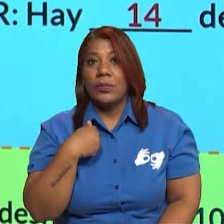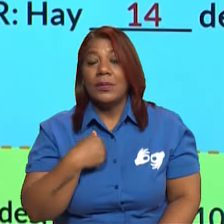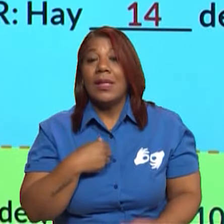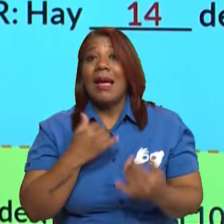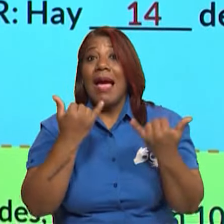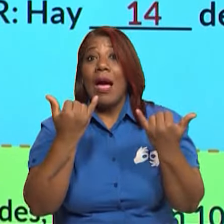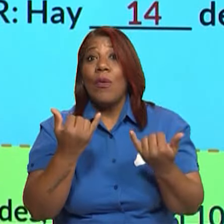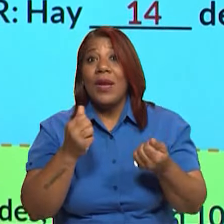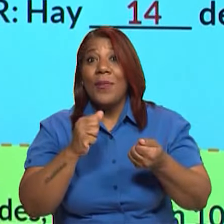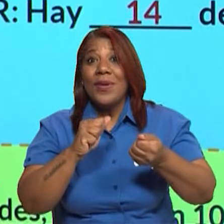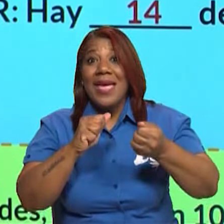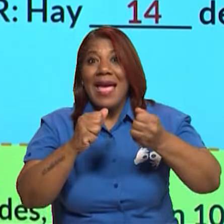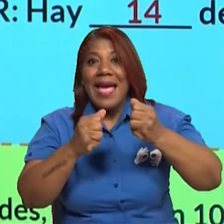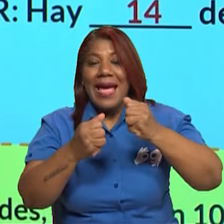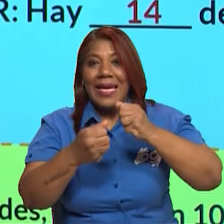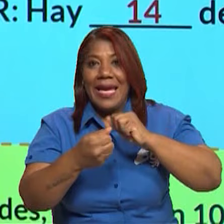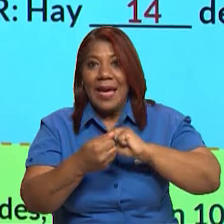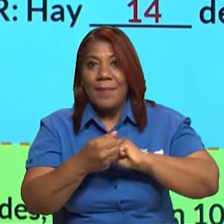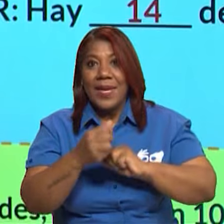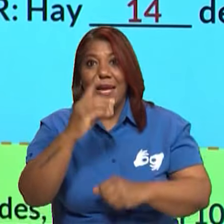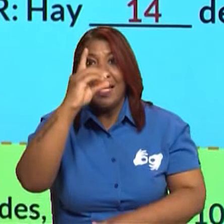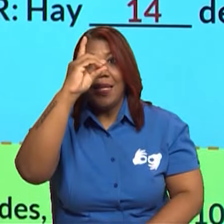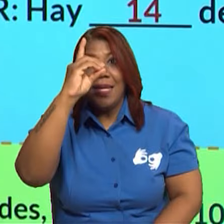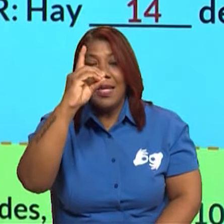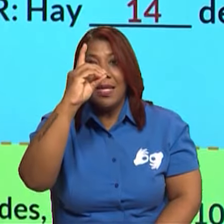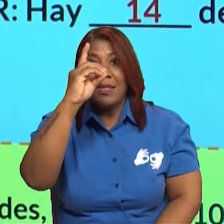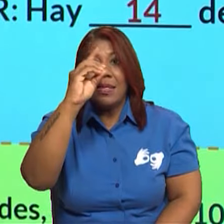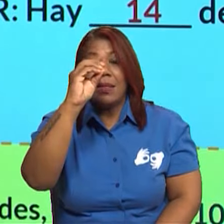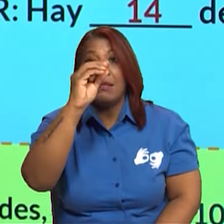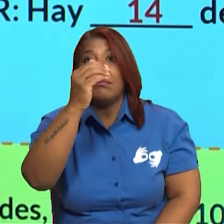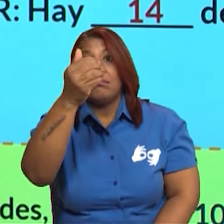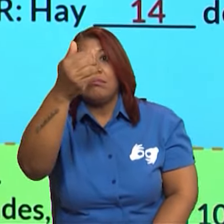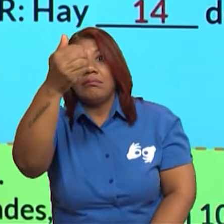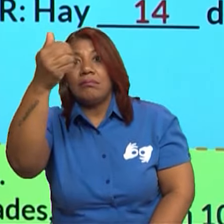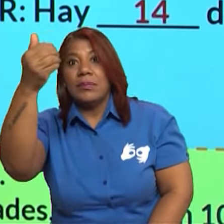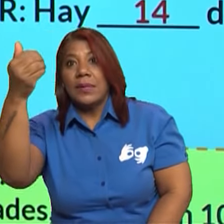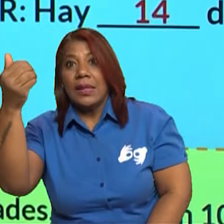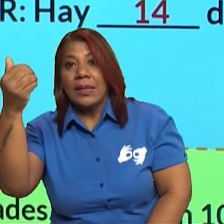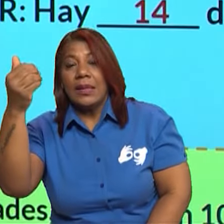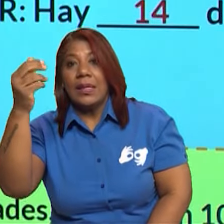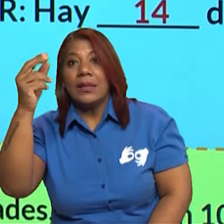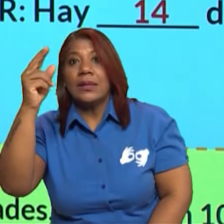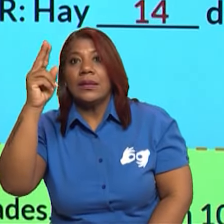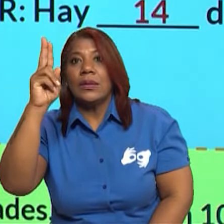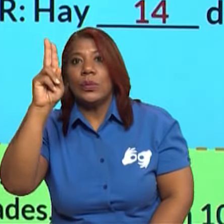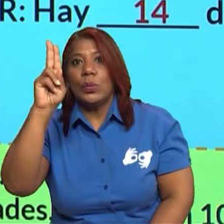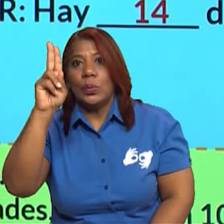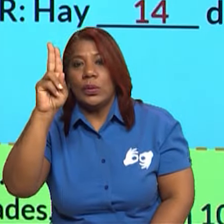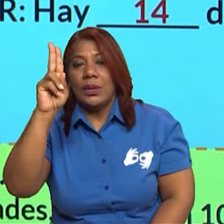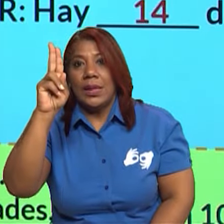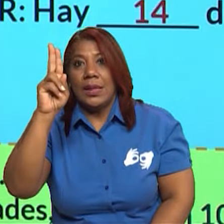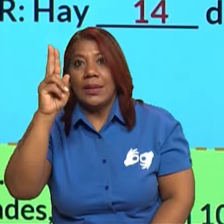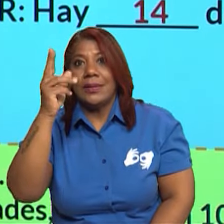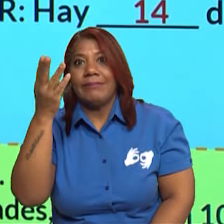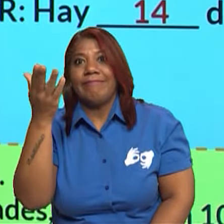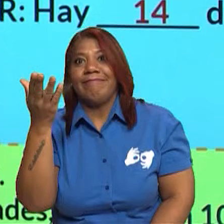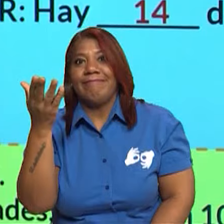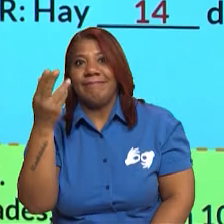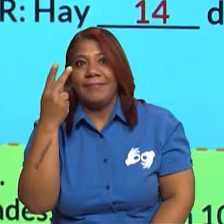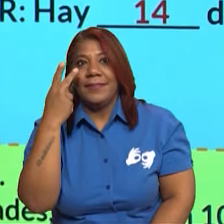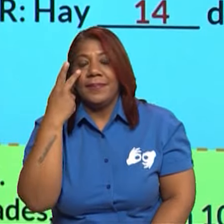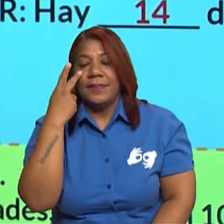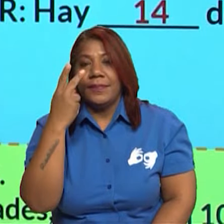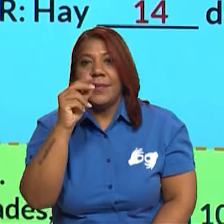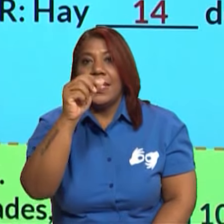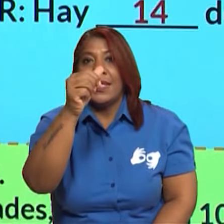decenas a las unidades, la cantidad, para poder saber cuántas hay. Entonces, el